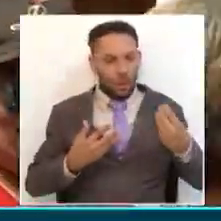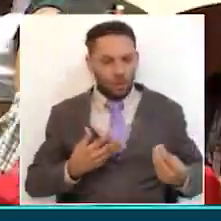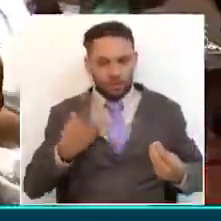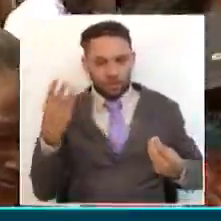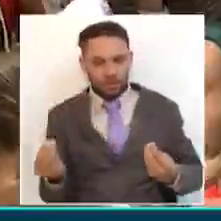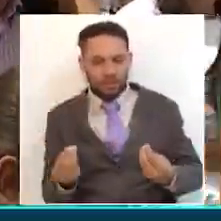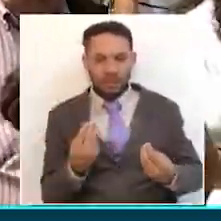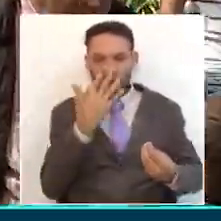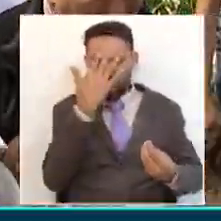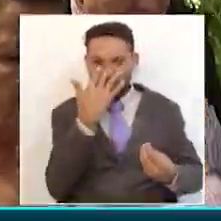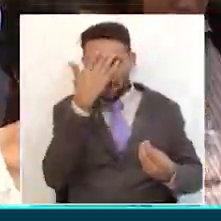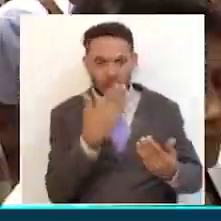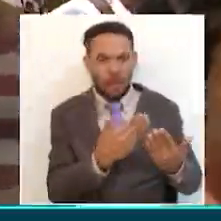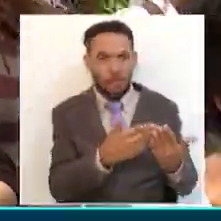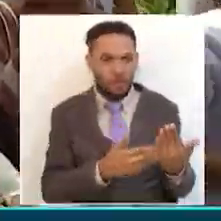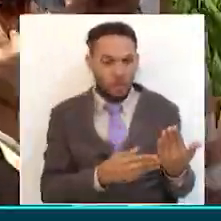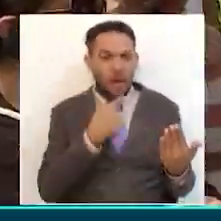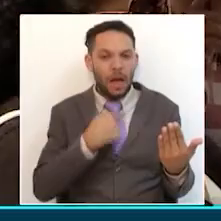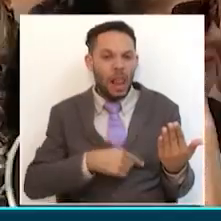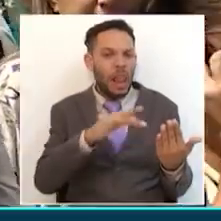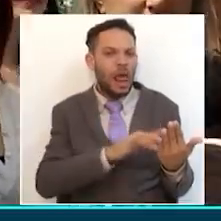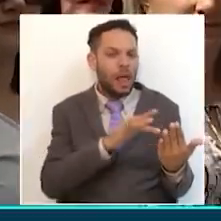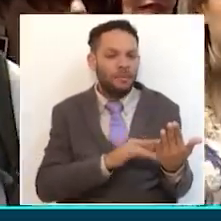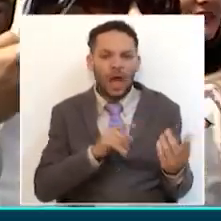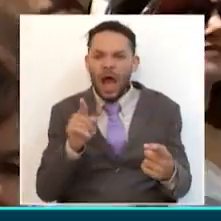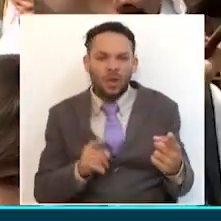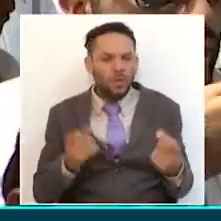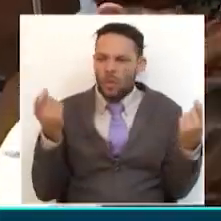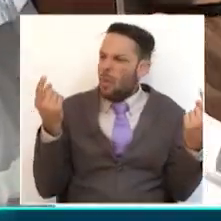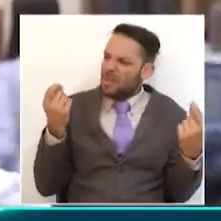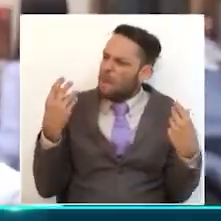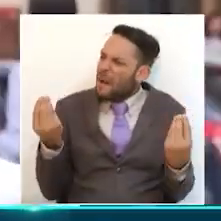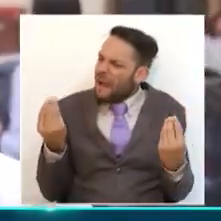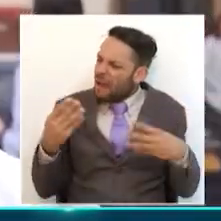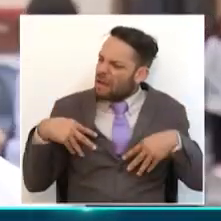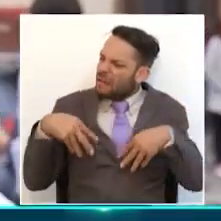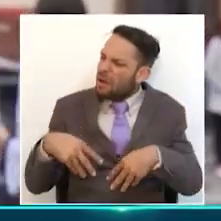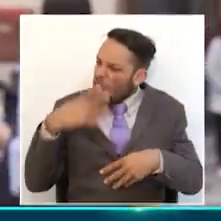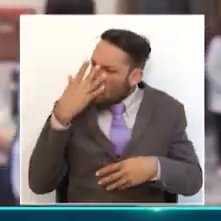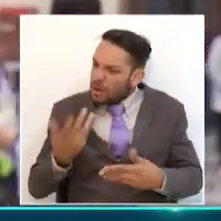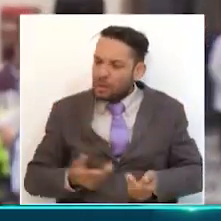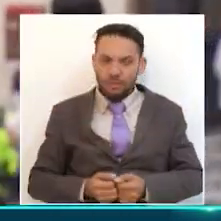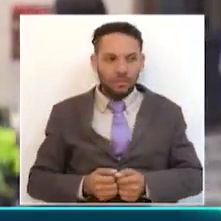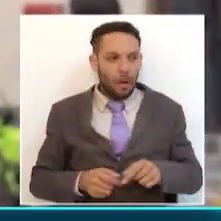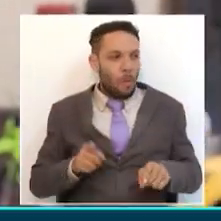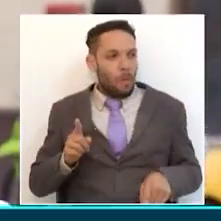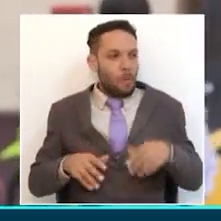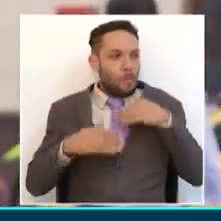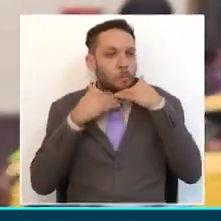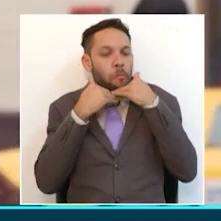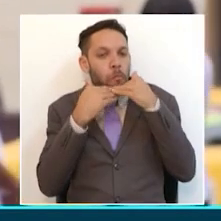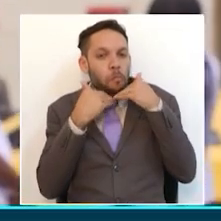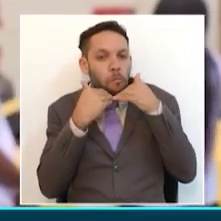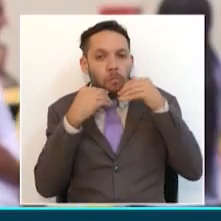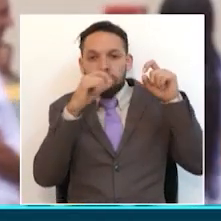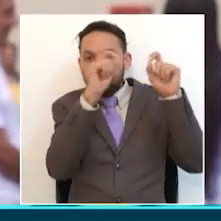redes sociales son el testimonio de ello. Y la gente medianamente entiende del por qué hay que salir a marchar. No, pues la verdad no tengo bien muy claro el tema, por lo que